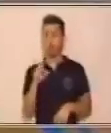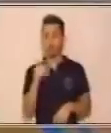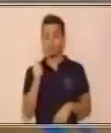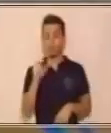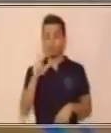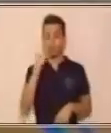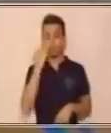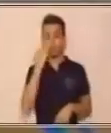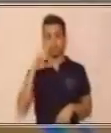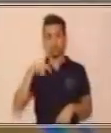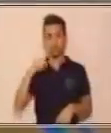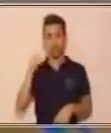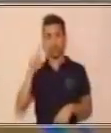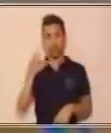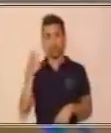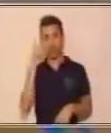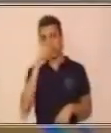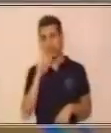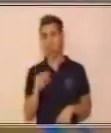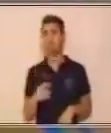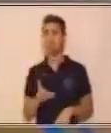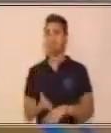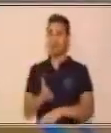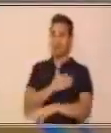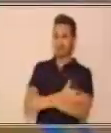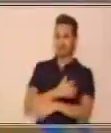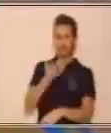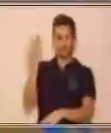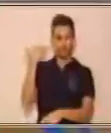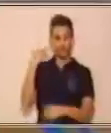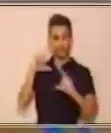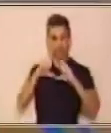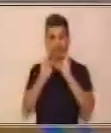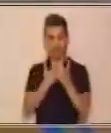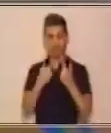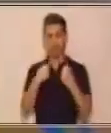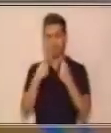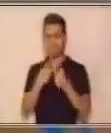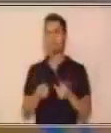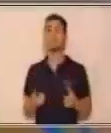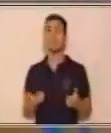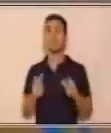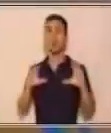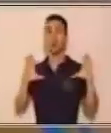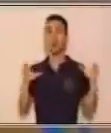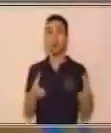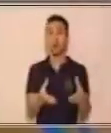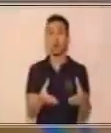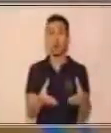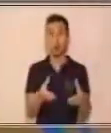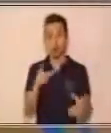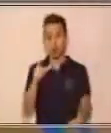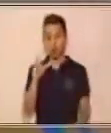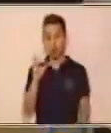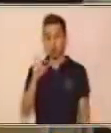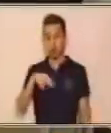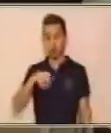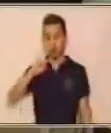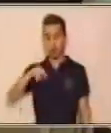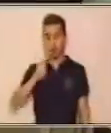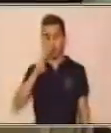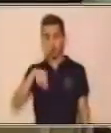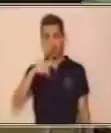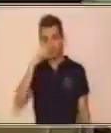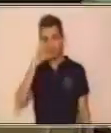anterior, que los números racionales son un conjunto. Un conjunto que incluye a los naturales, a los enteros